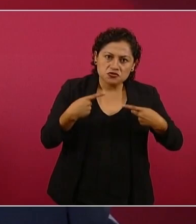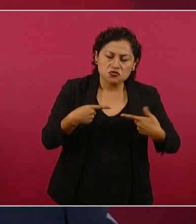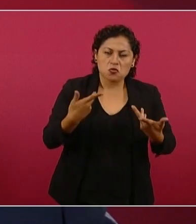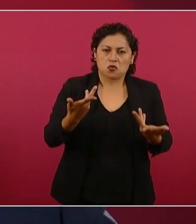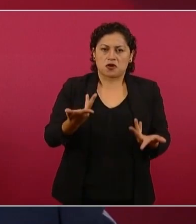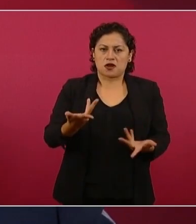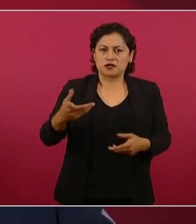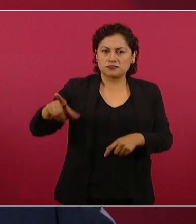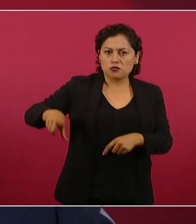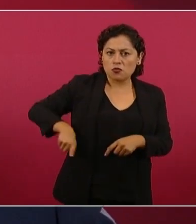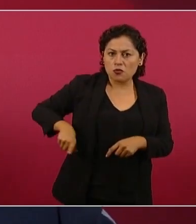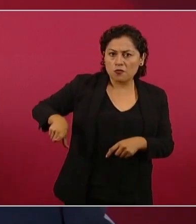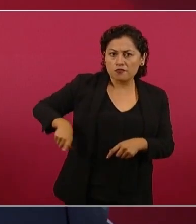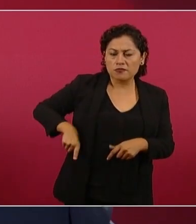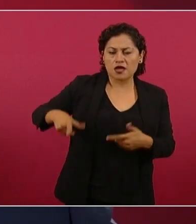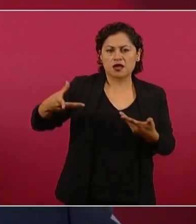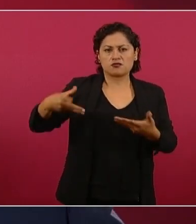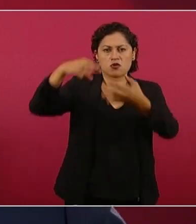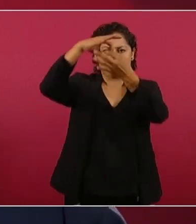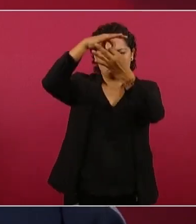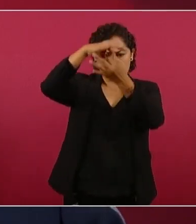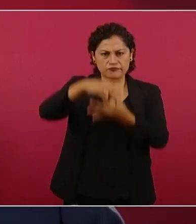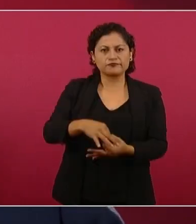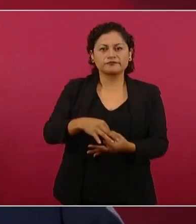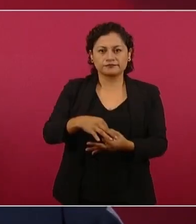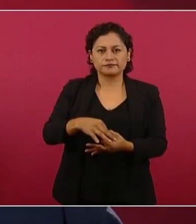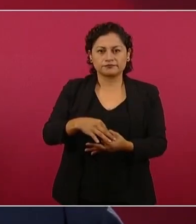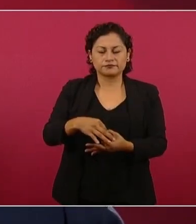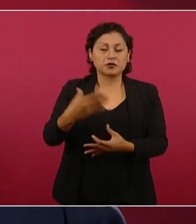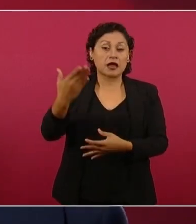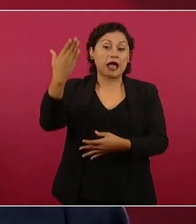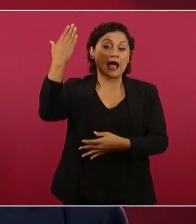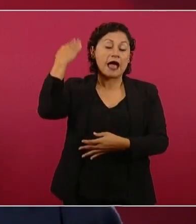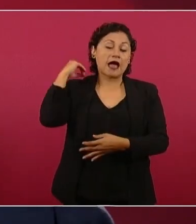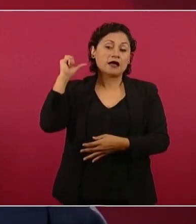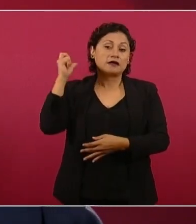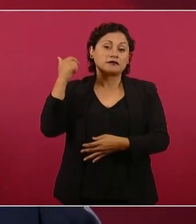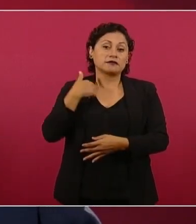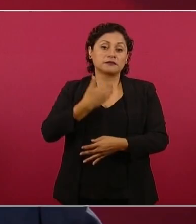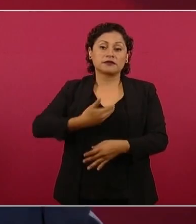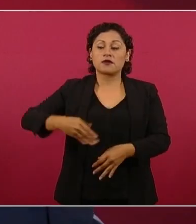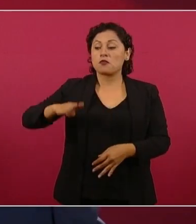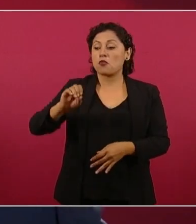América, lo que planteaba Bolívar, pero